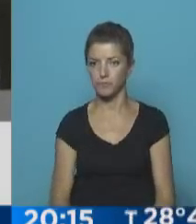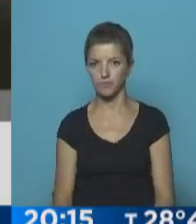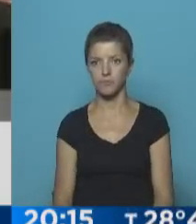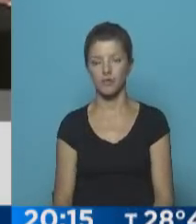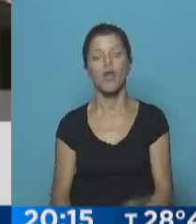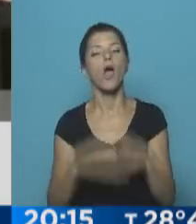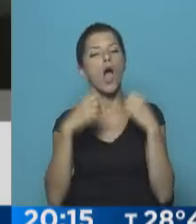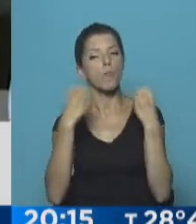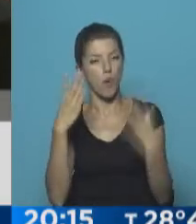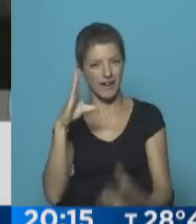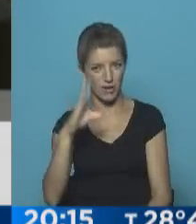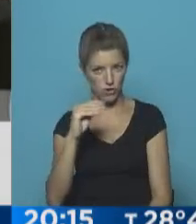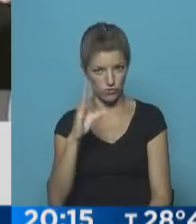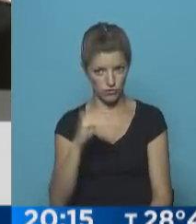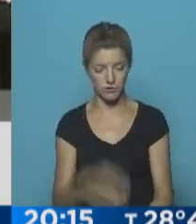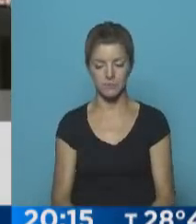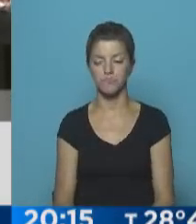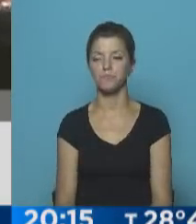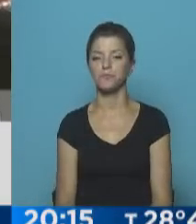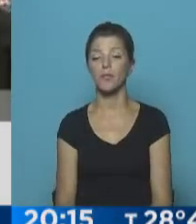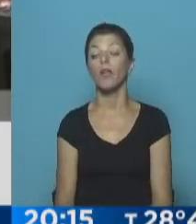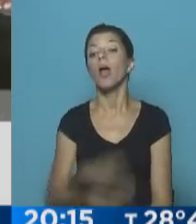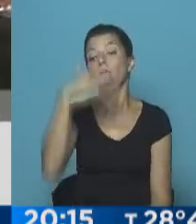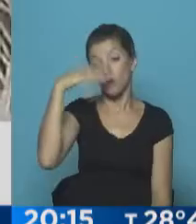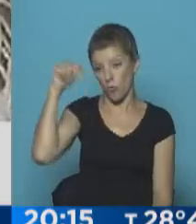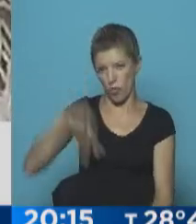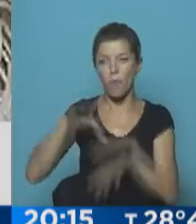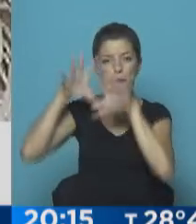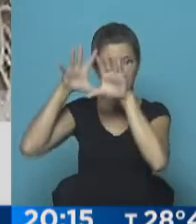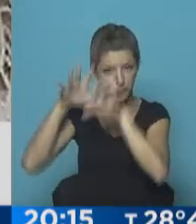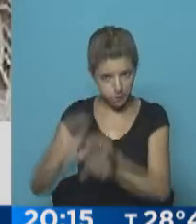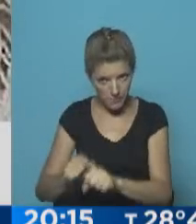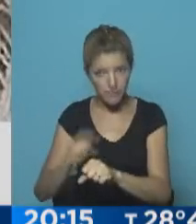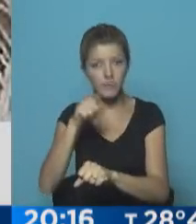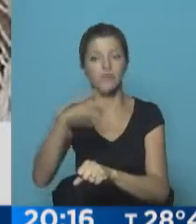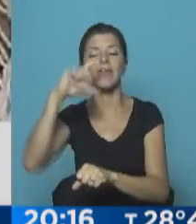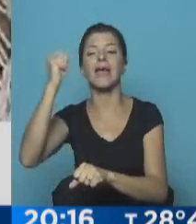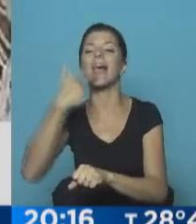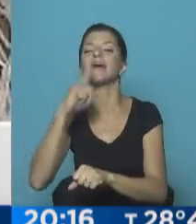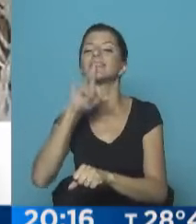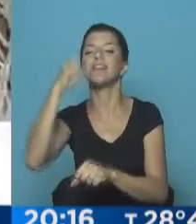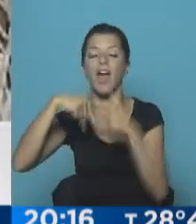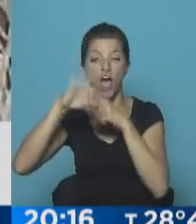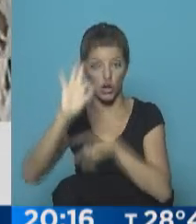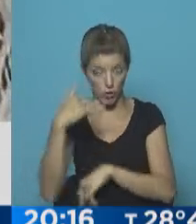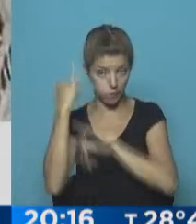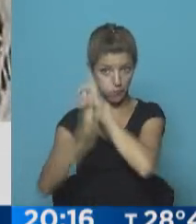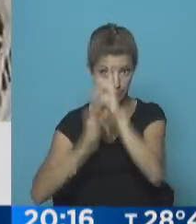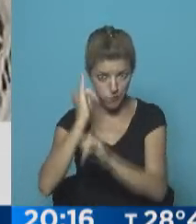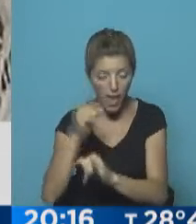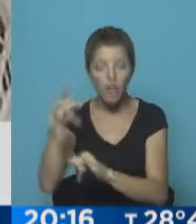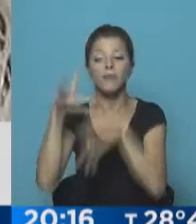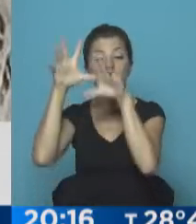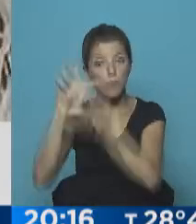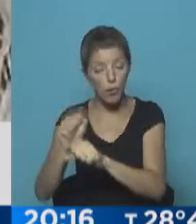Muy buenas noches. Bueno, luego de la detención que bien relataba Daniel Castaño desde Helvecia, es